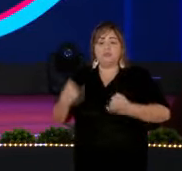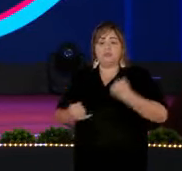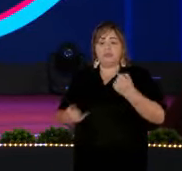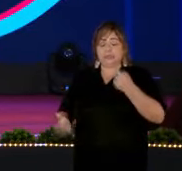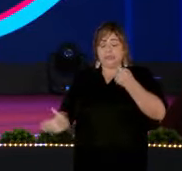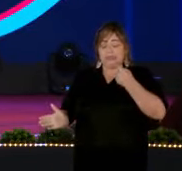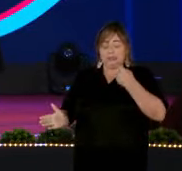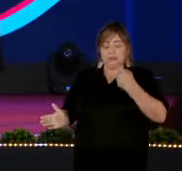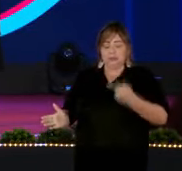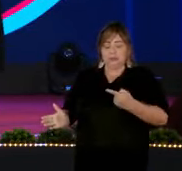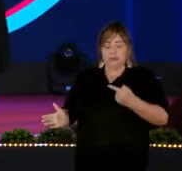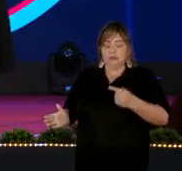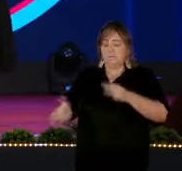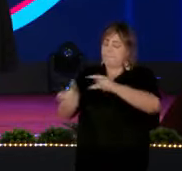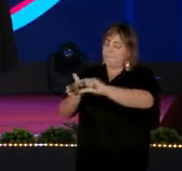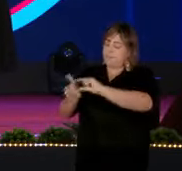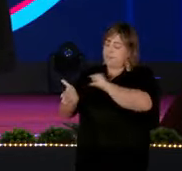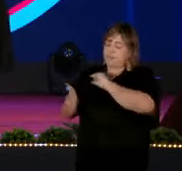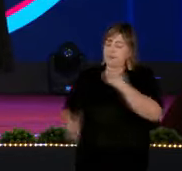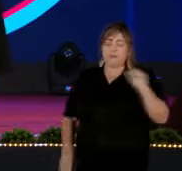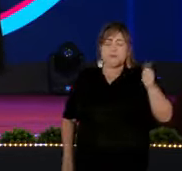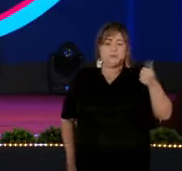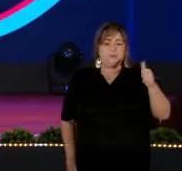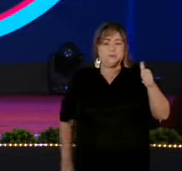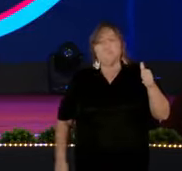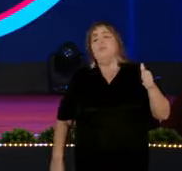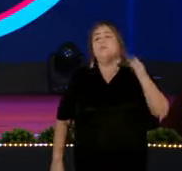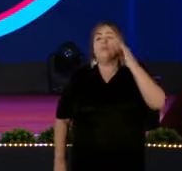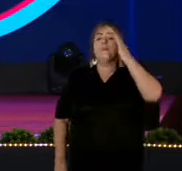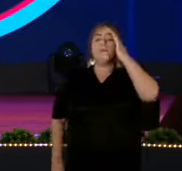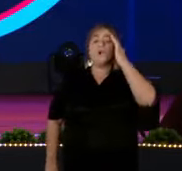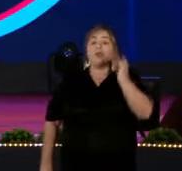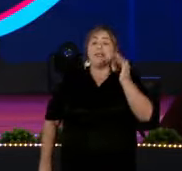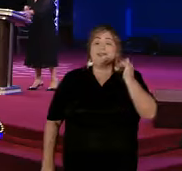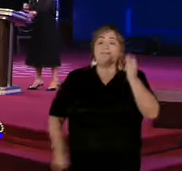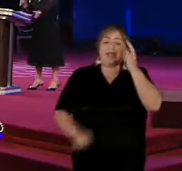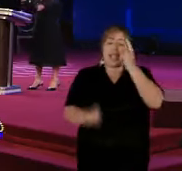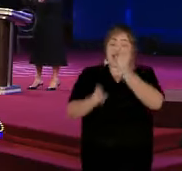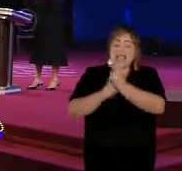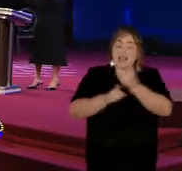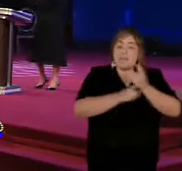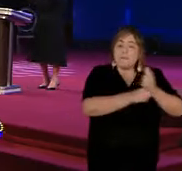Dice, verso 10, por lo demás, hermanos míos,